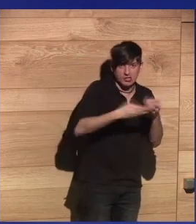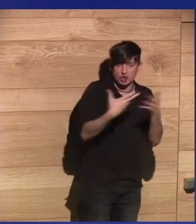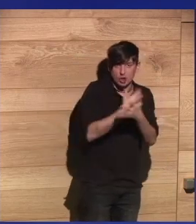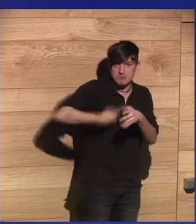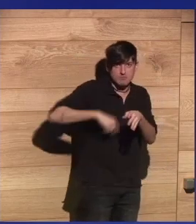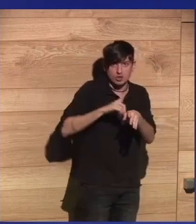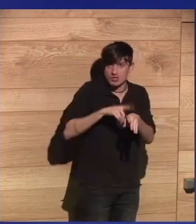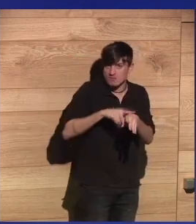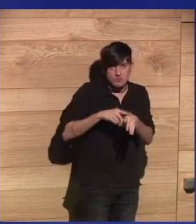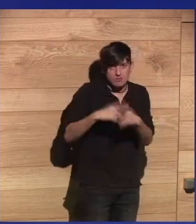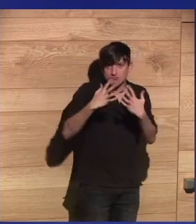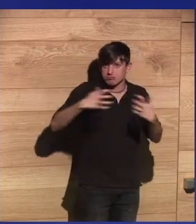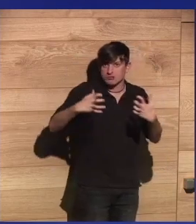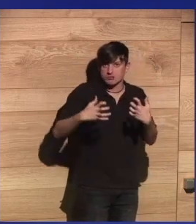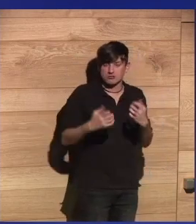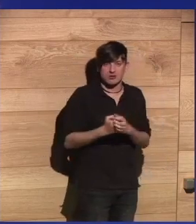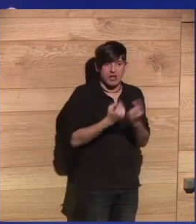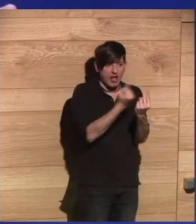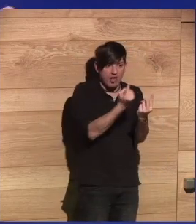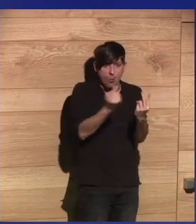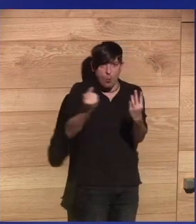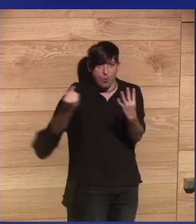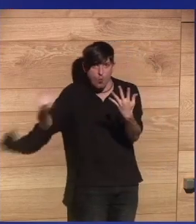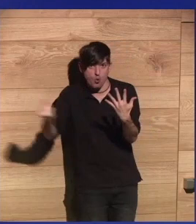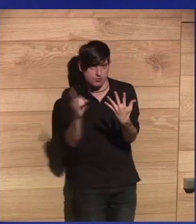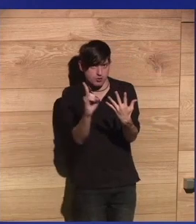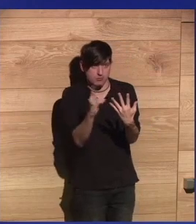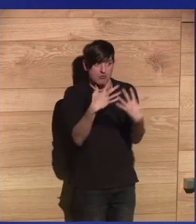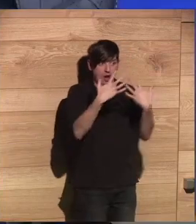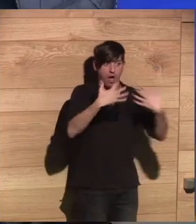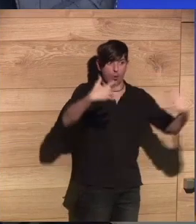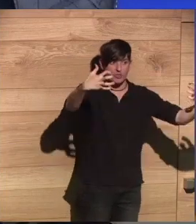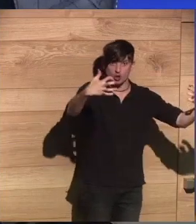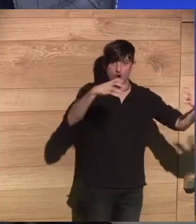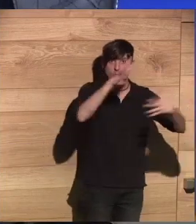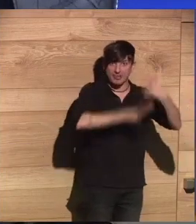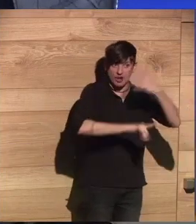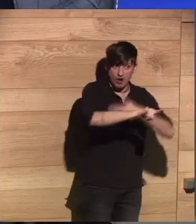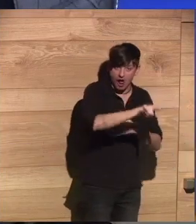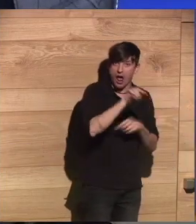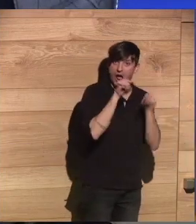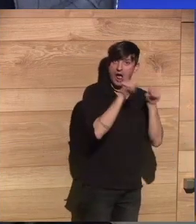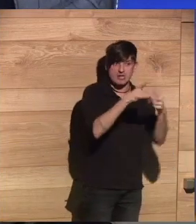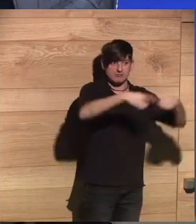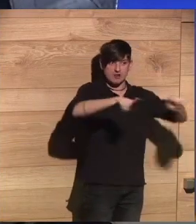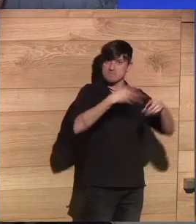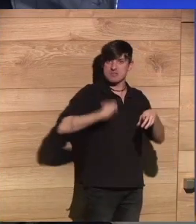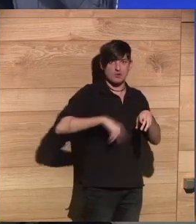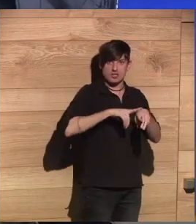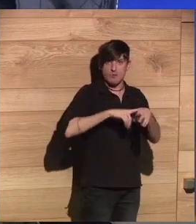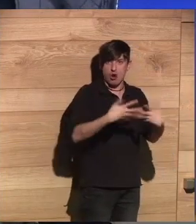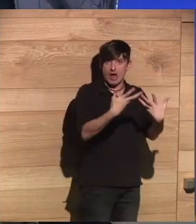mundo junto, no se hace nunca por pistas. En el auditorio, ¿no? En el auditorio tan bonito, de Barcelona. Y bueno, se toma